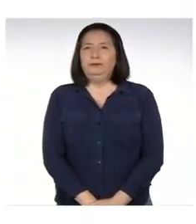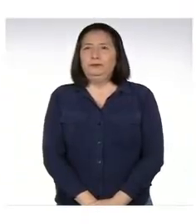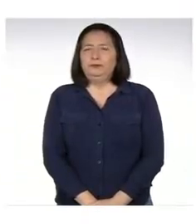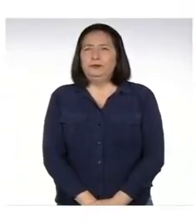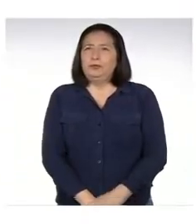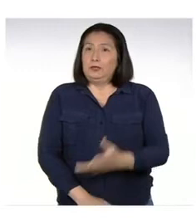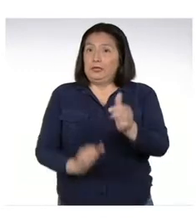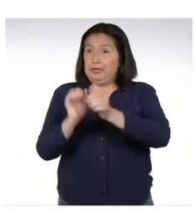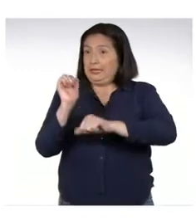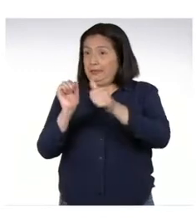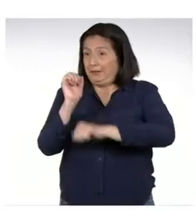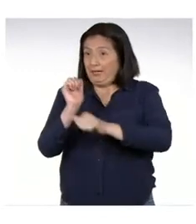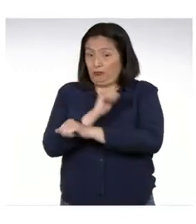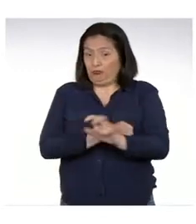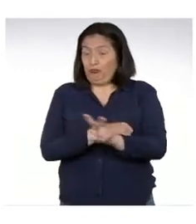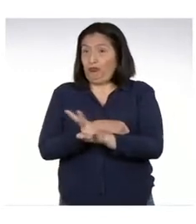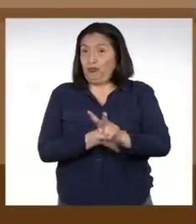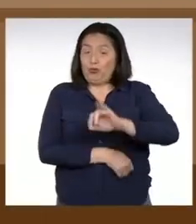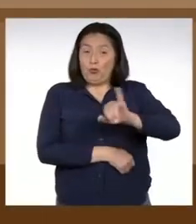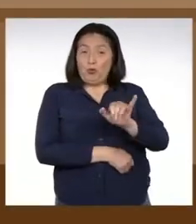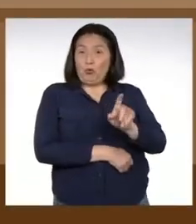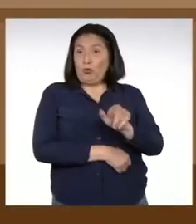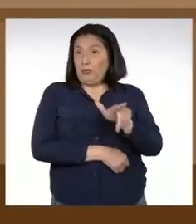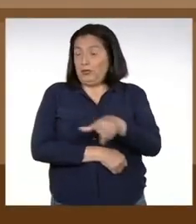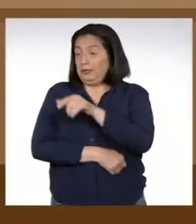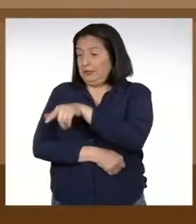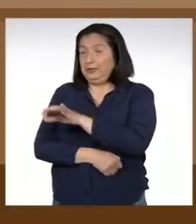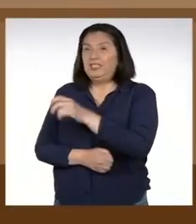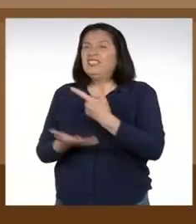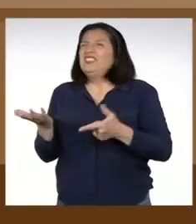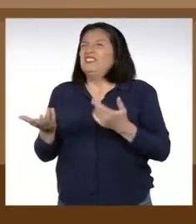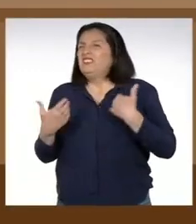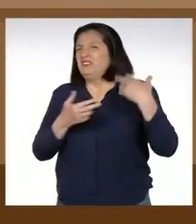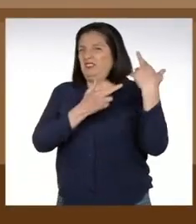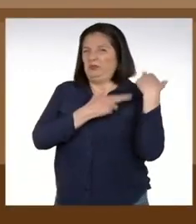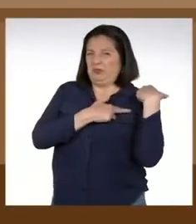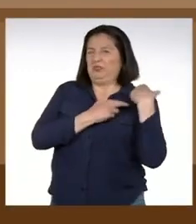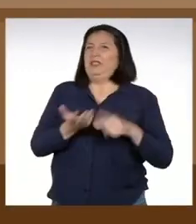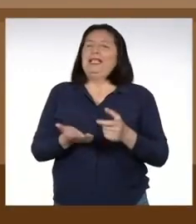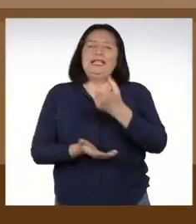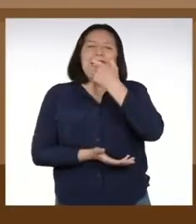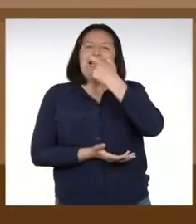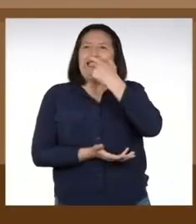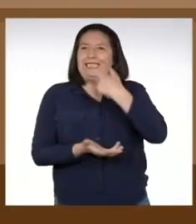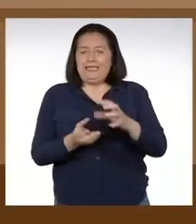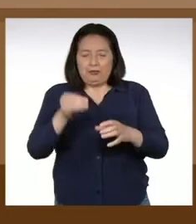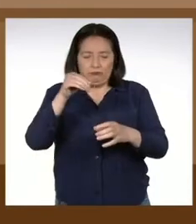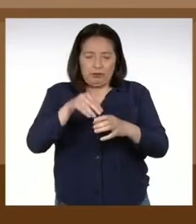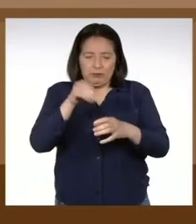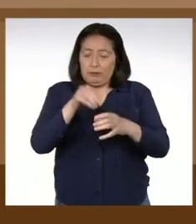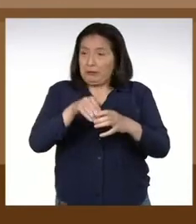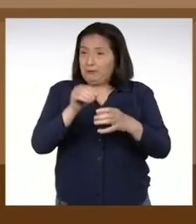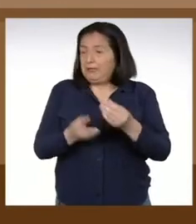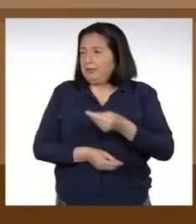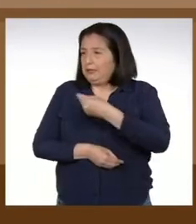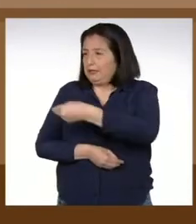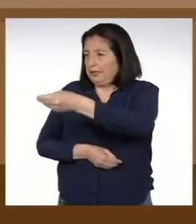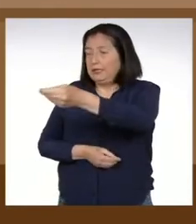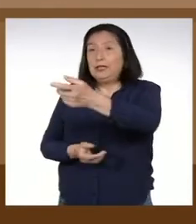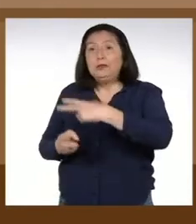Los hermanos Juliana y Daniel tienen como encargo empaquetar las galletas de la bodega de su padre para entregar a sus